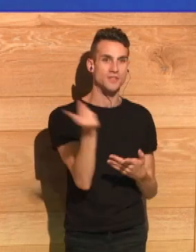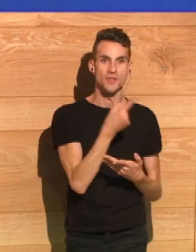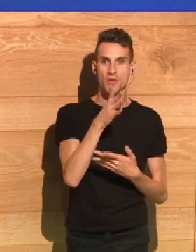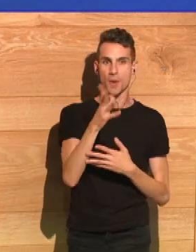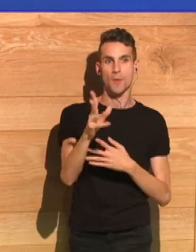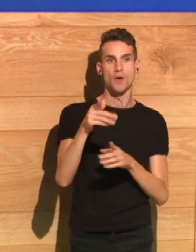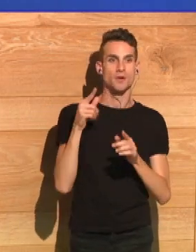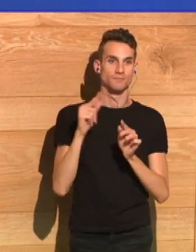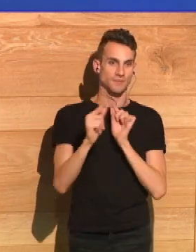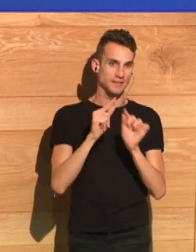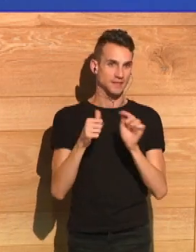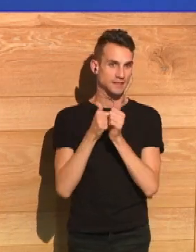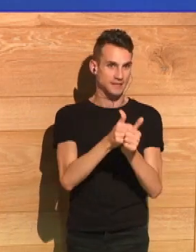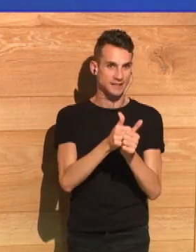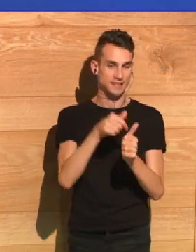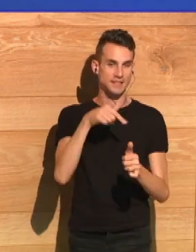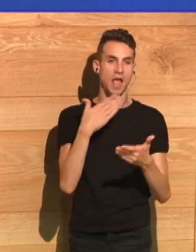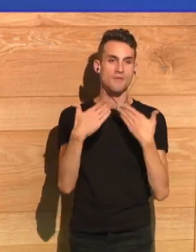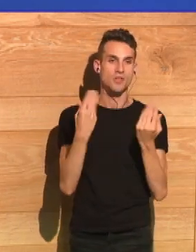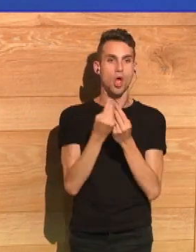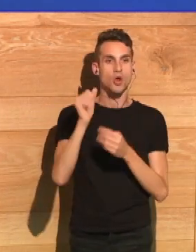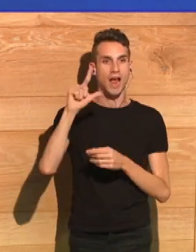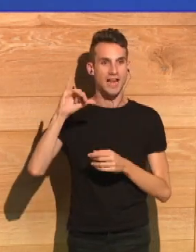He estado siguiendo esta conversación con